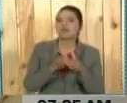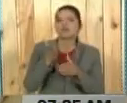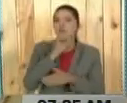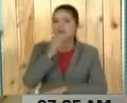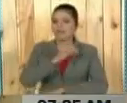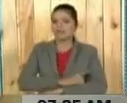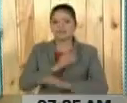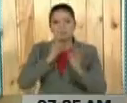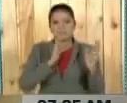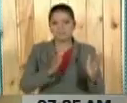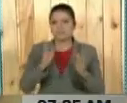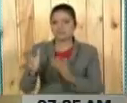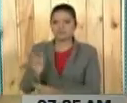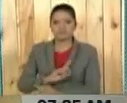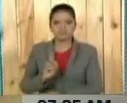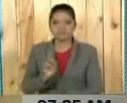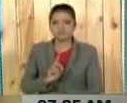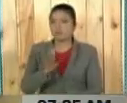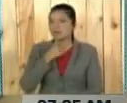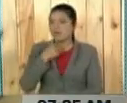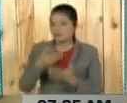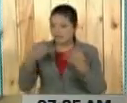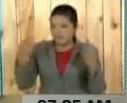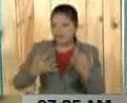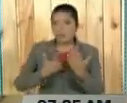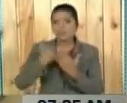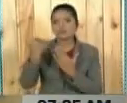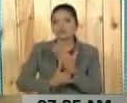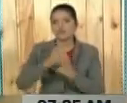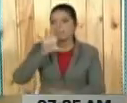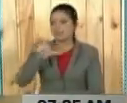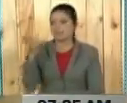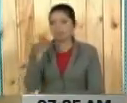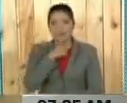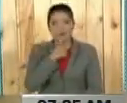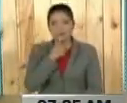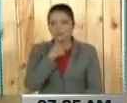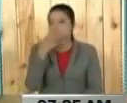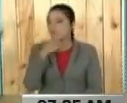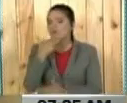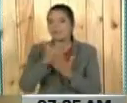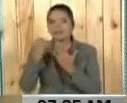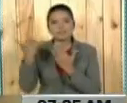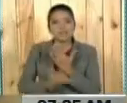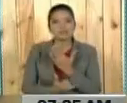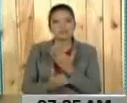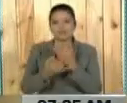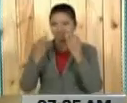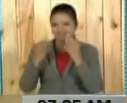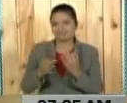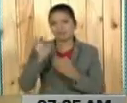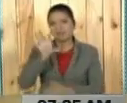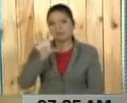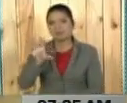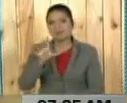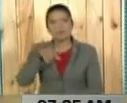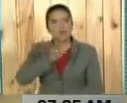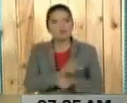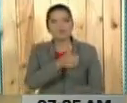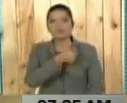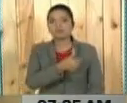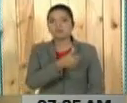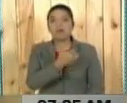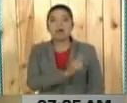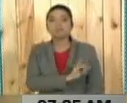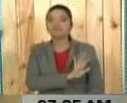disciplina partidista, la MUD no tiene un verdadero proyecto de país. La MUD no tiene un proyecto político para el país, la MUD simplemente es algo que